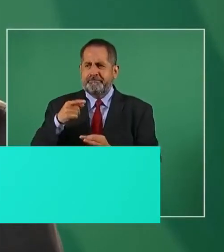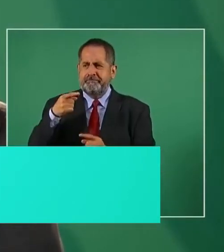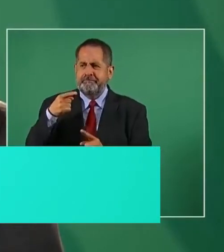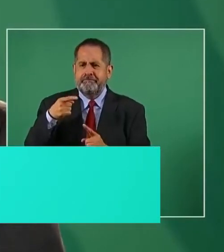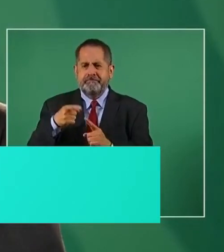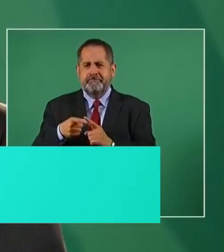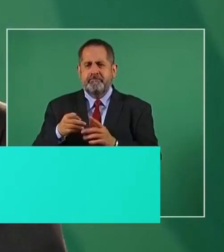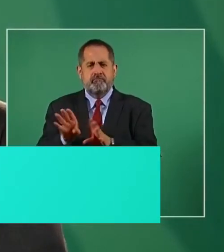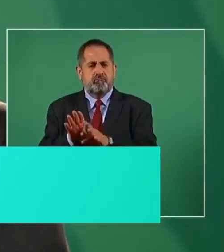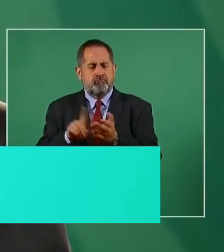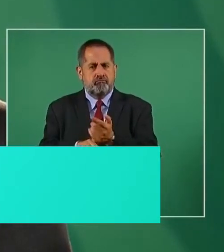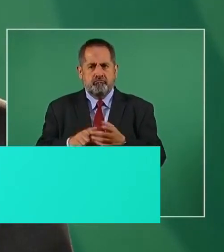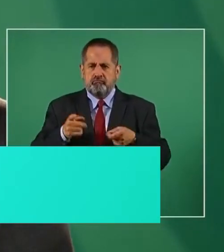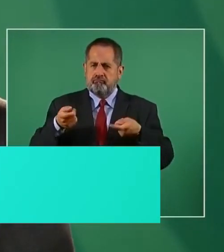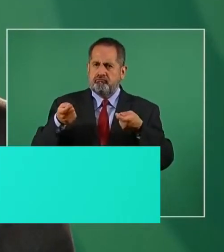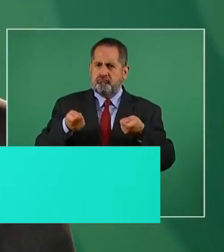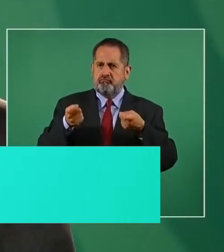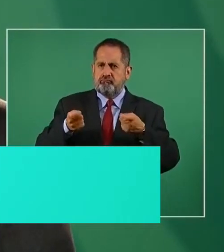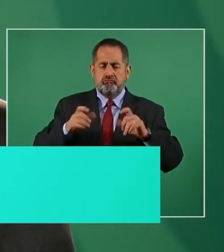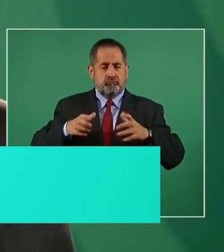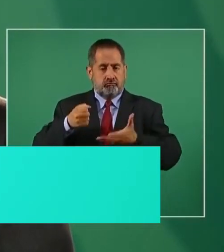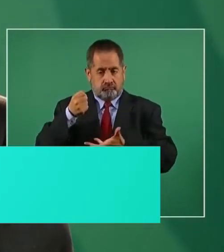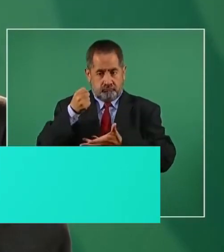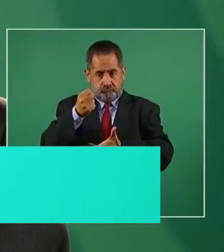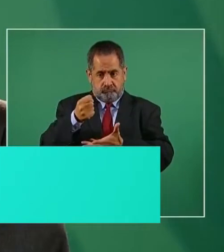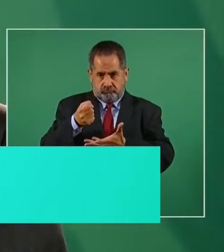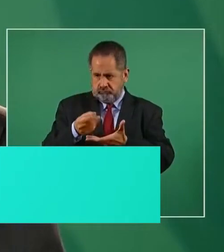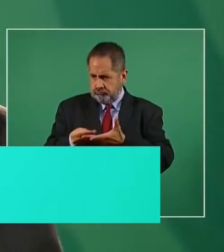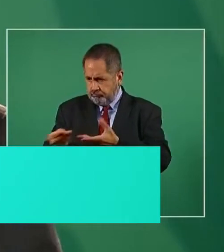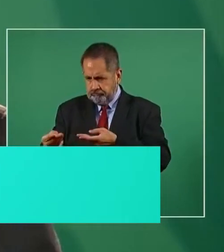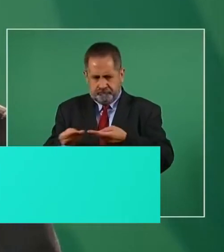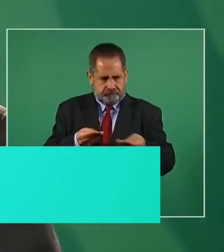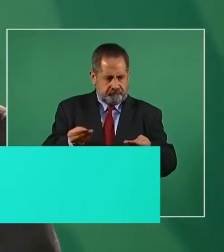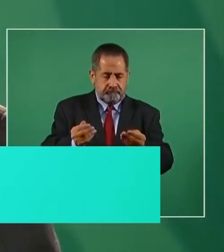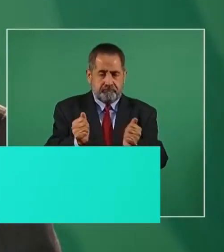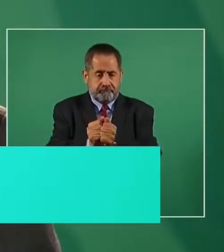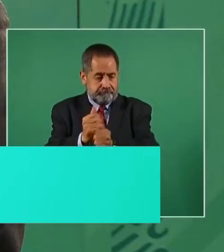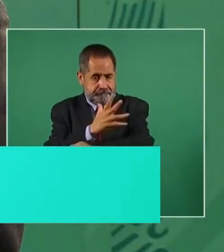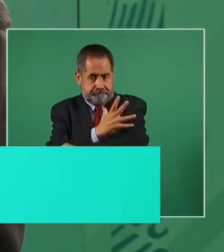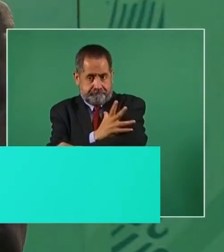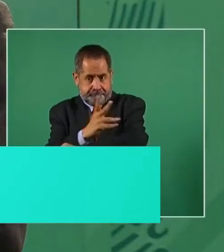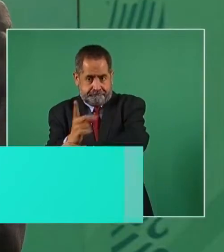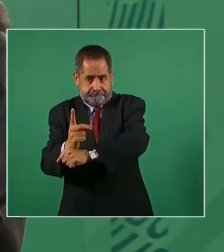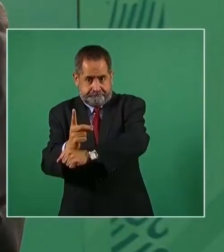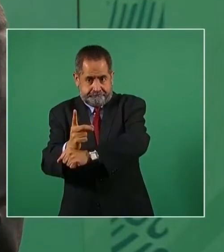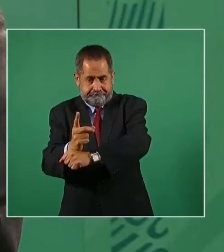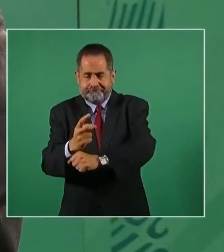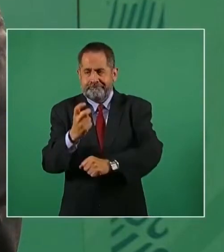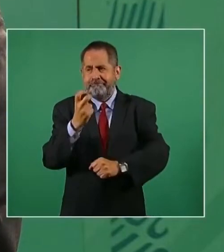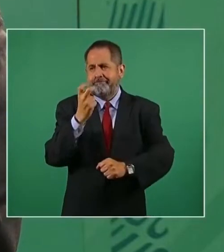Es manejar el presupuesto con honradez. Entonces,